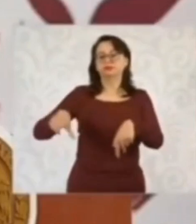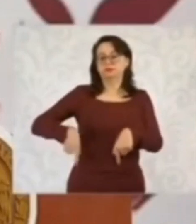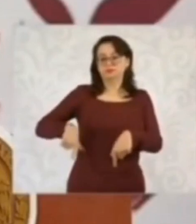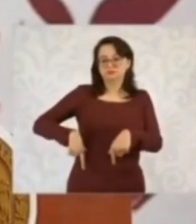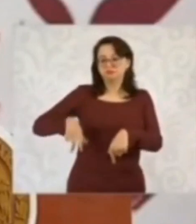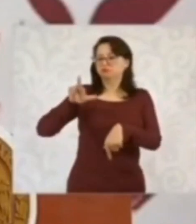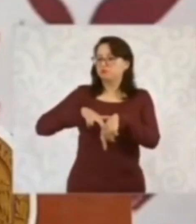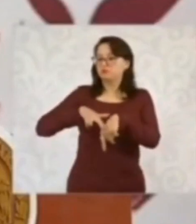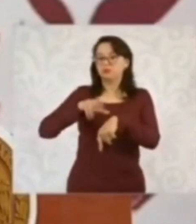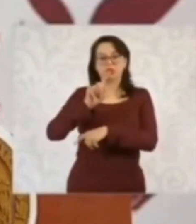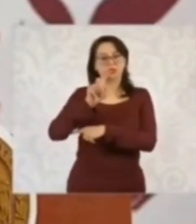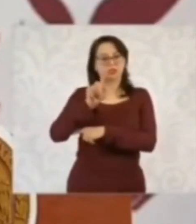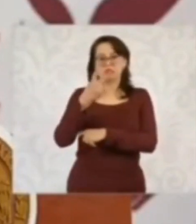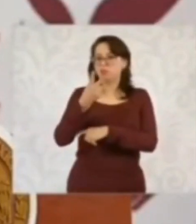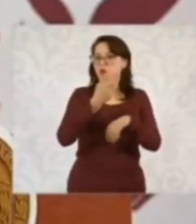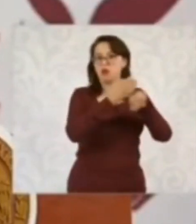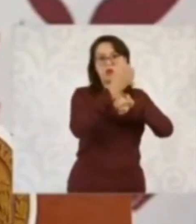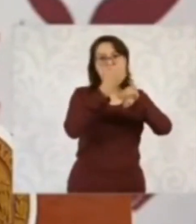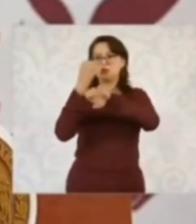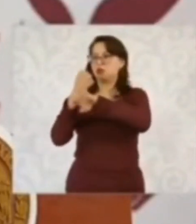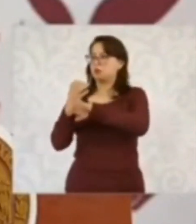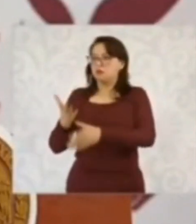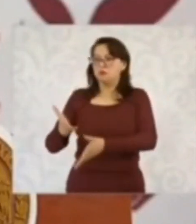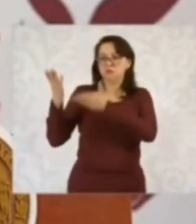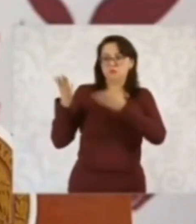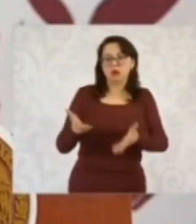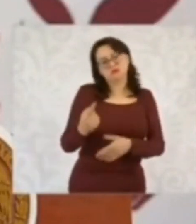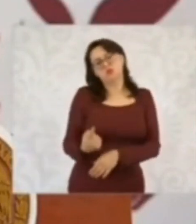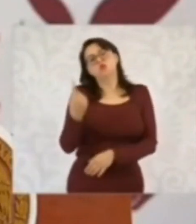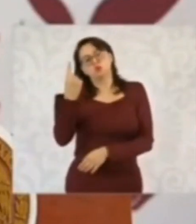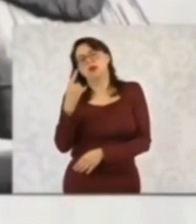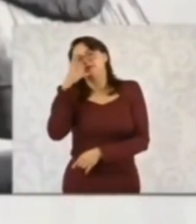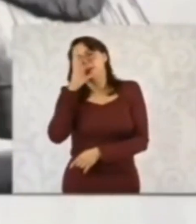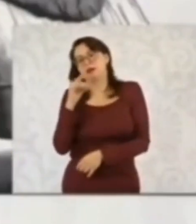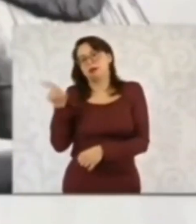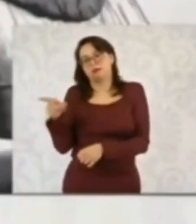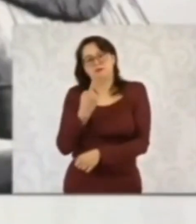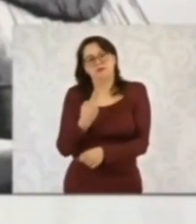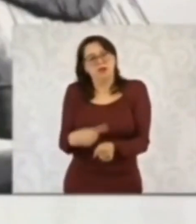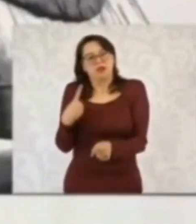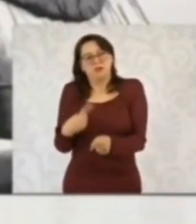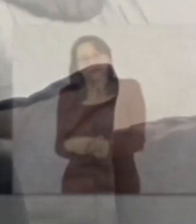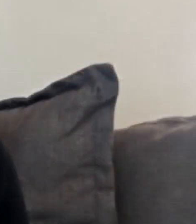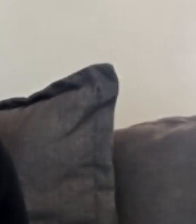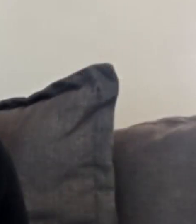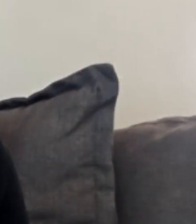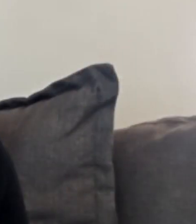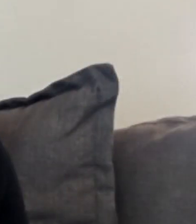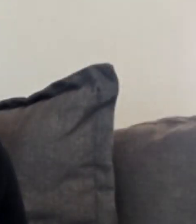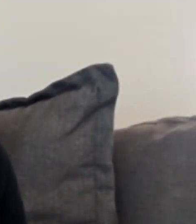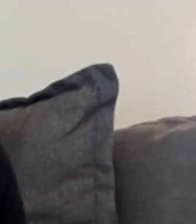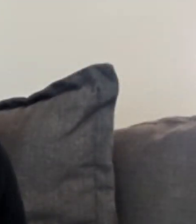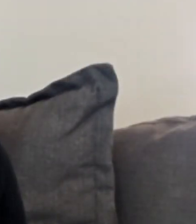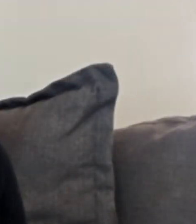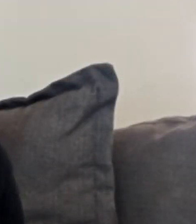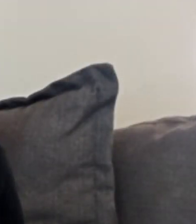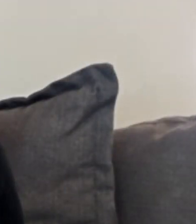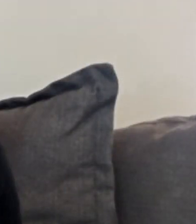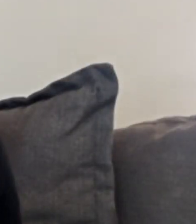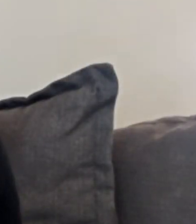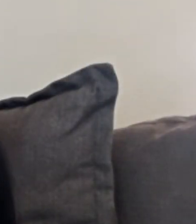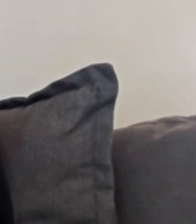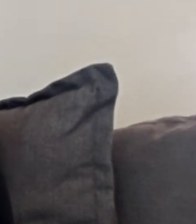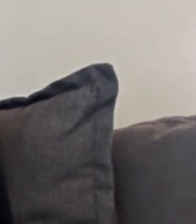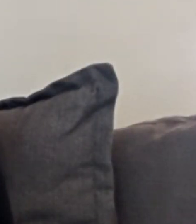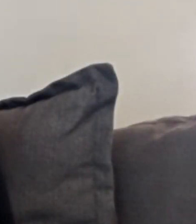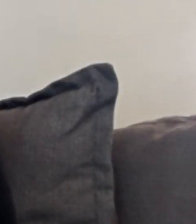la gobernadora de Chihuahua, que por razones de salud no pudo estar, pero nos mandó saludos. Bueno,